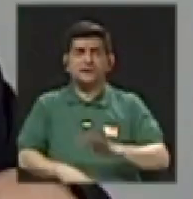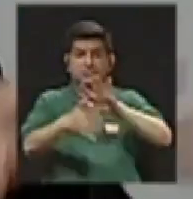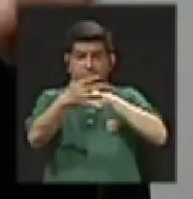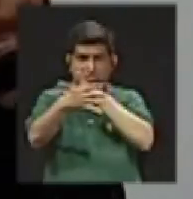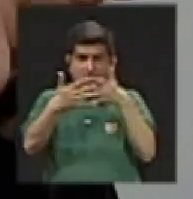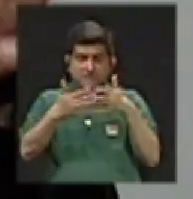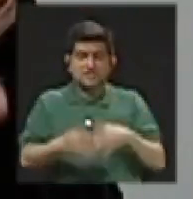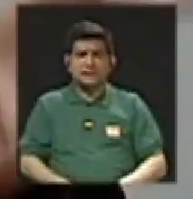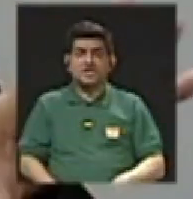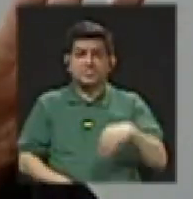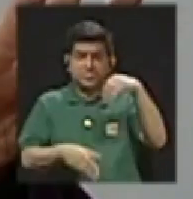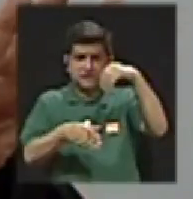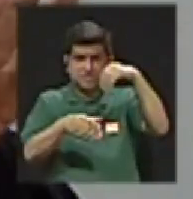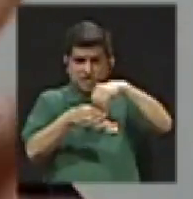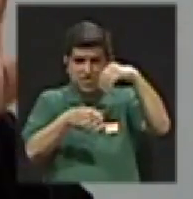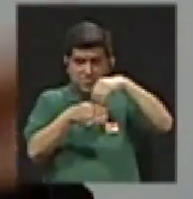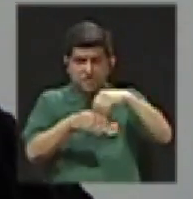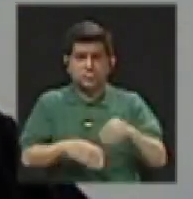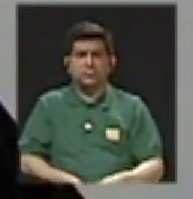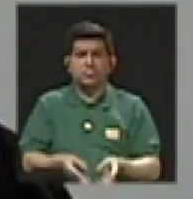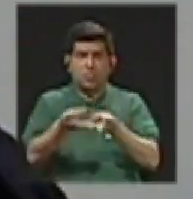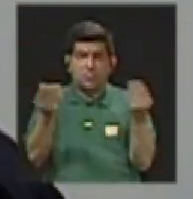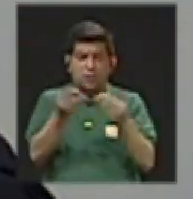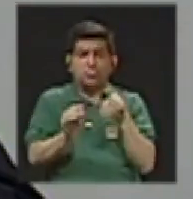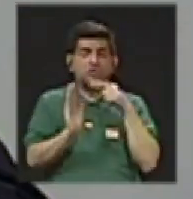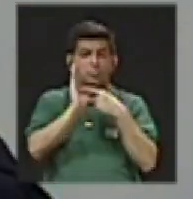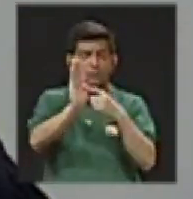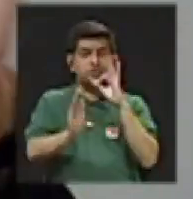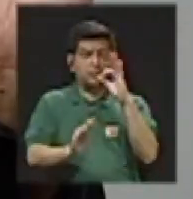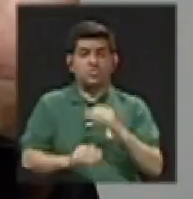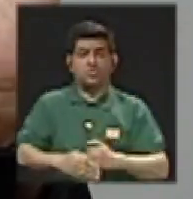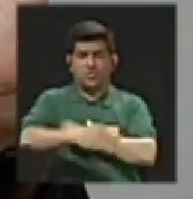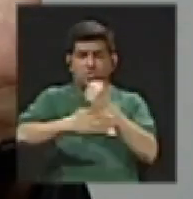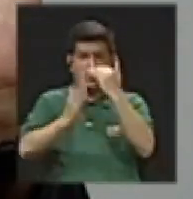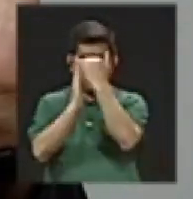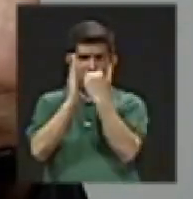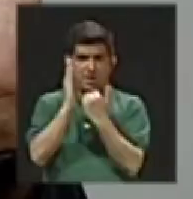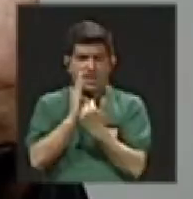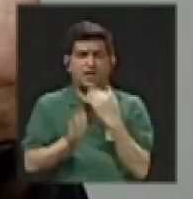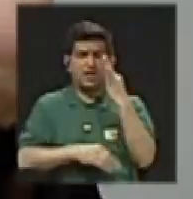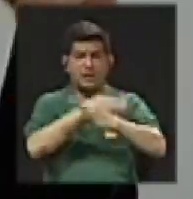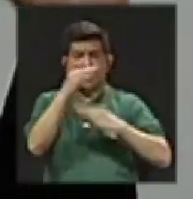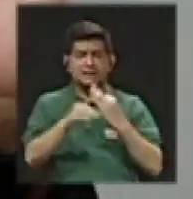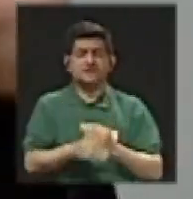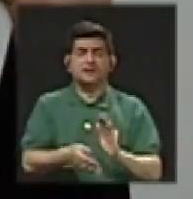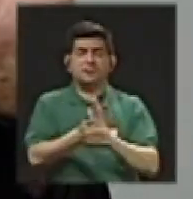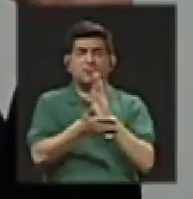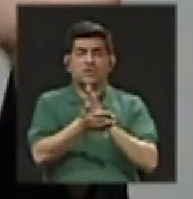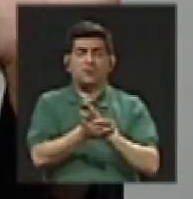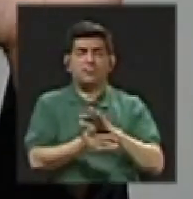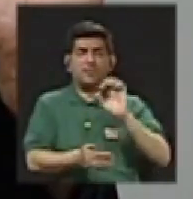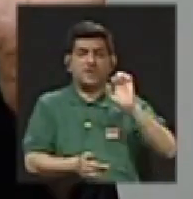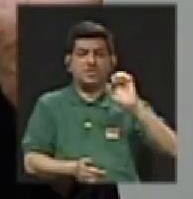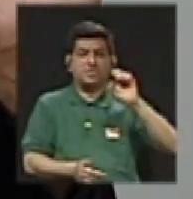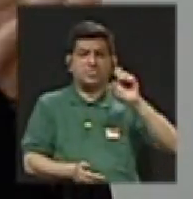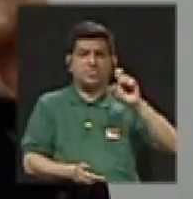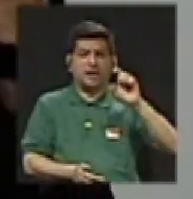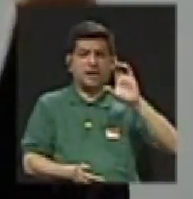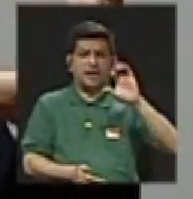insumo-producto, que usted lo reflejó muy bien en la receta y que lo termina siendo una especie de hoja Excel para aquellos que conocen lo que es